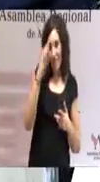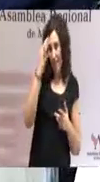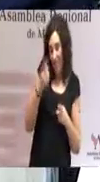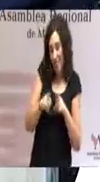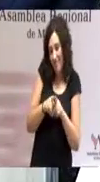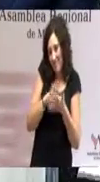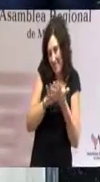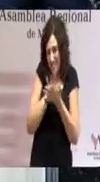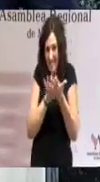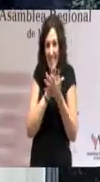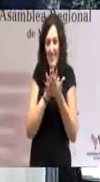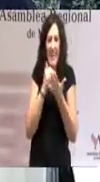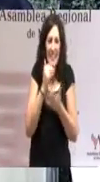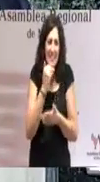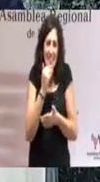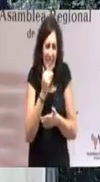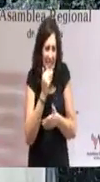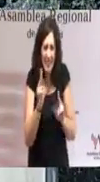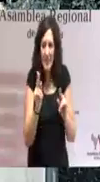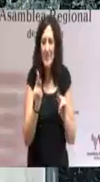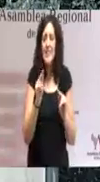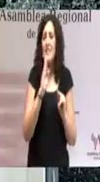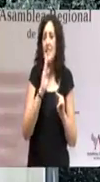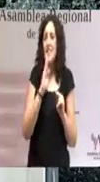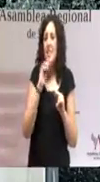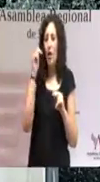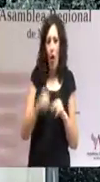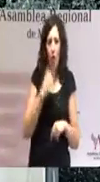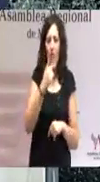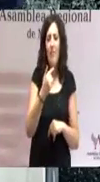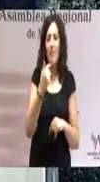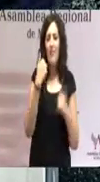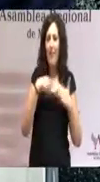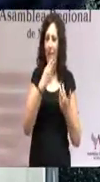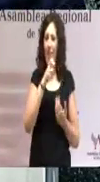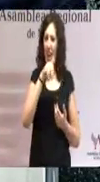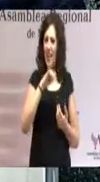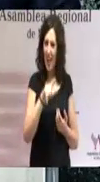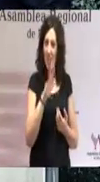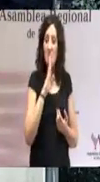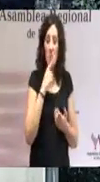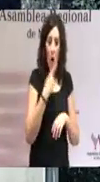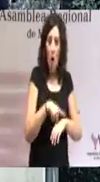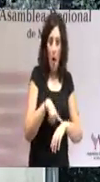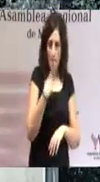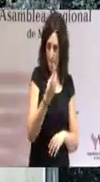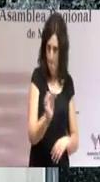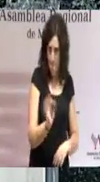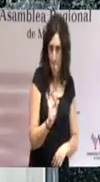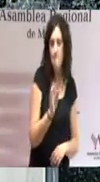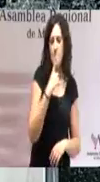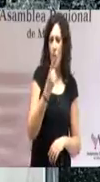Y hablando de credibilidad, y le aseguro que casi ya termino. Usted ha dicho hoy que ha ido a venir, no ha dicho la hora, pero ha dicho que ha ido a venir.